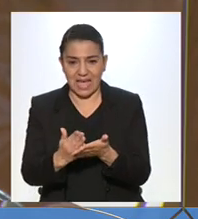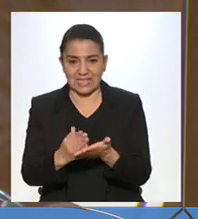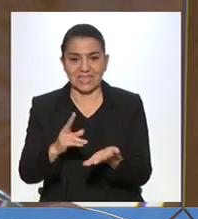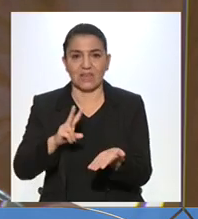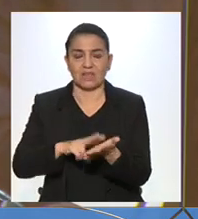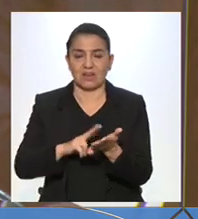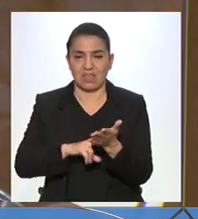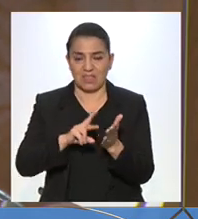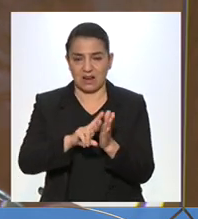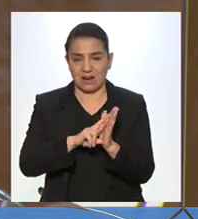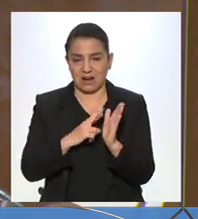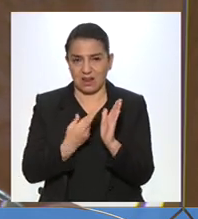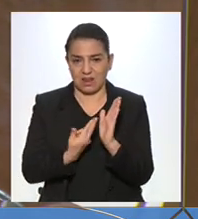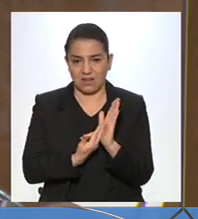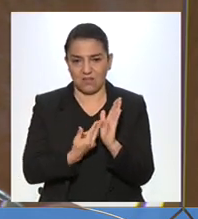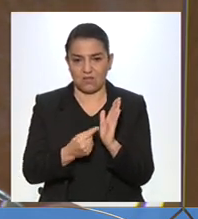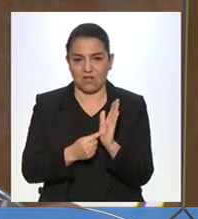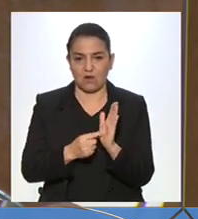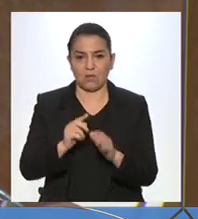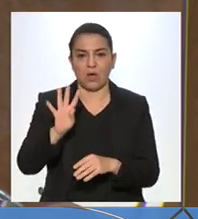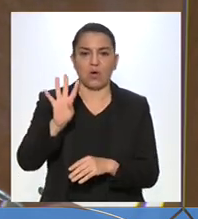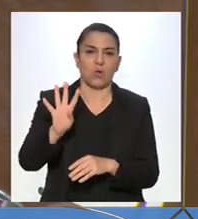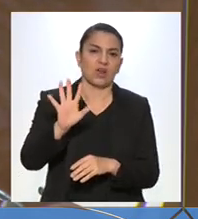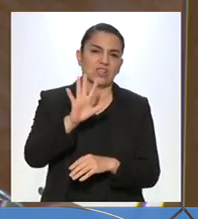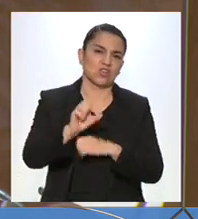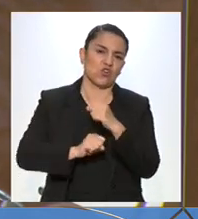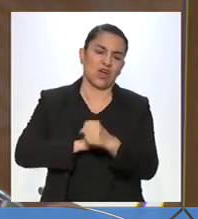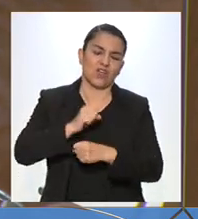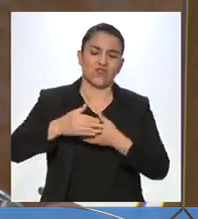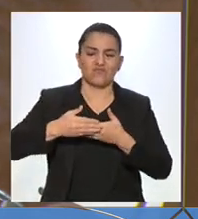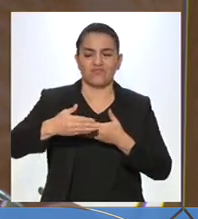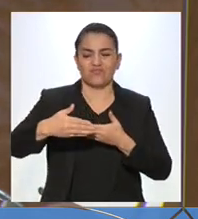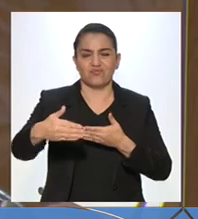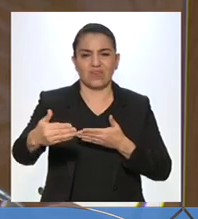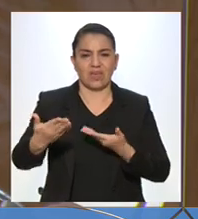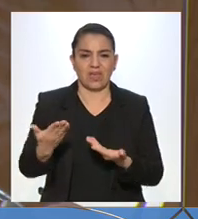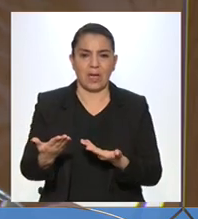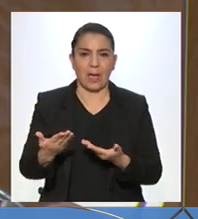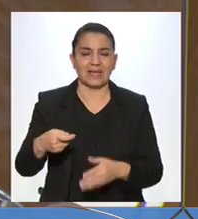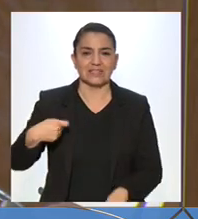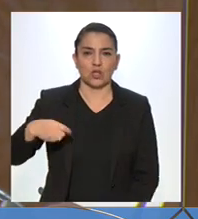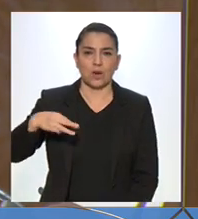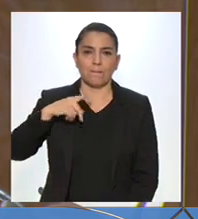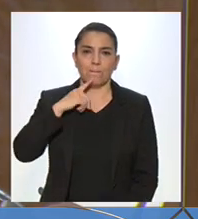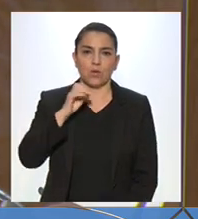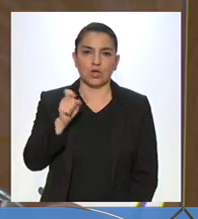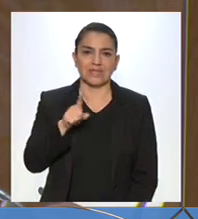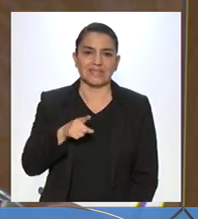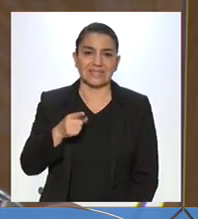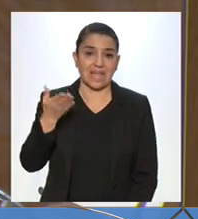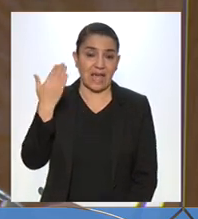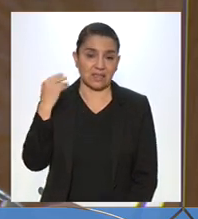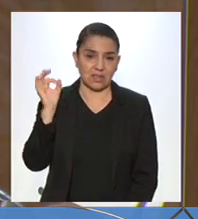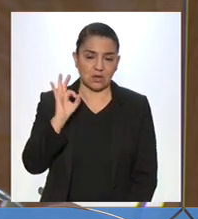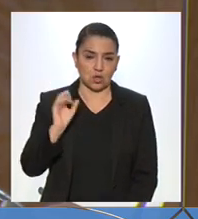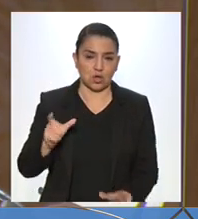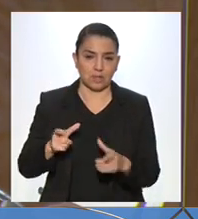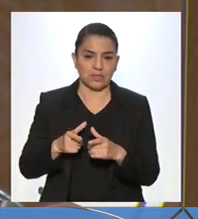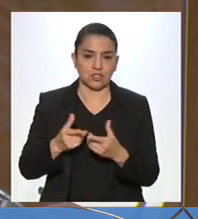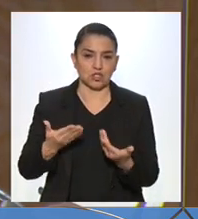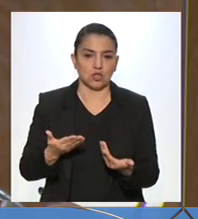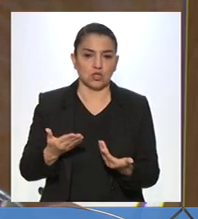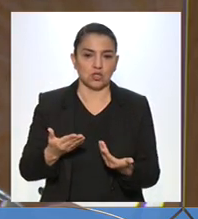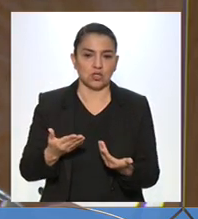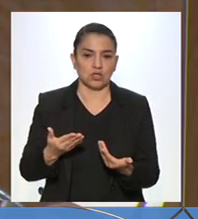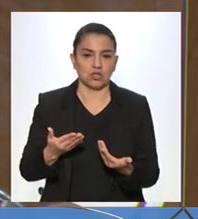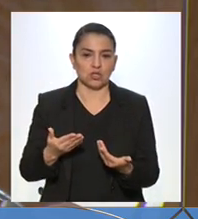verdadera reforma, van a pasar 4 o 5 años por lo menos. El propio senador Monte en una comisión señalaba a propósito, para no hablar yo, que